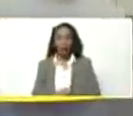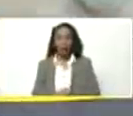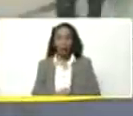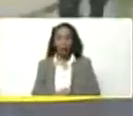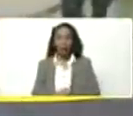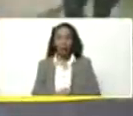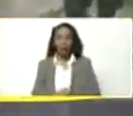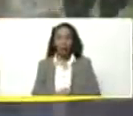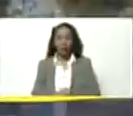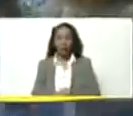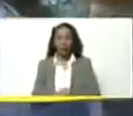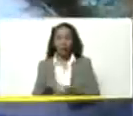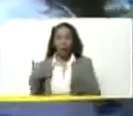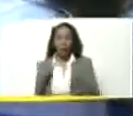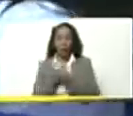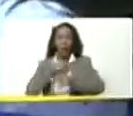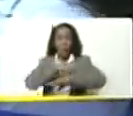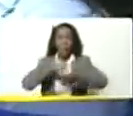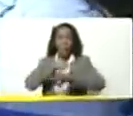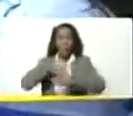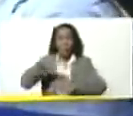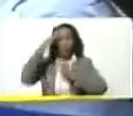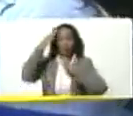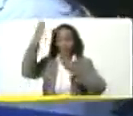Presidente. Compañera ministra.